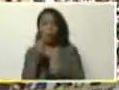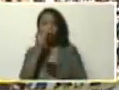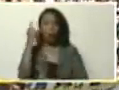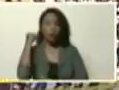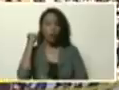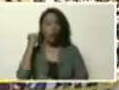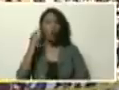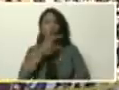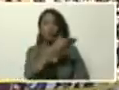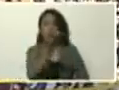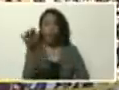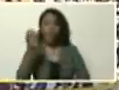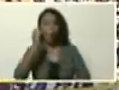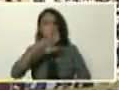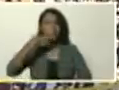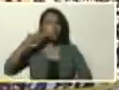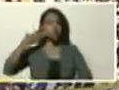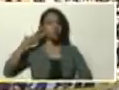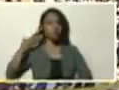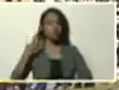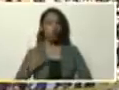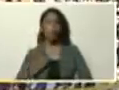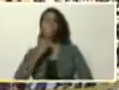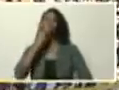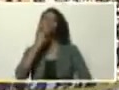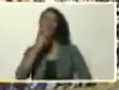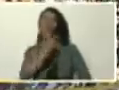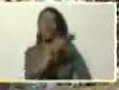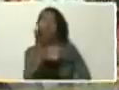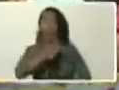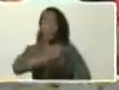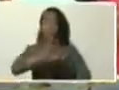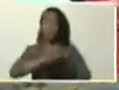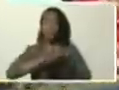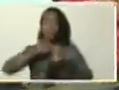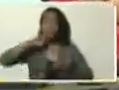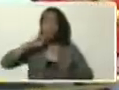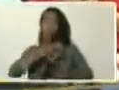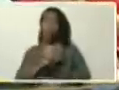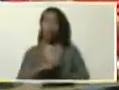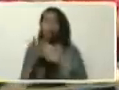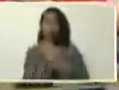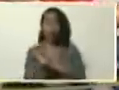sientan orgullosas y orgullosos, porque ustedes escribieron la historia.